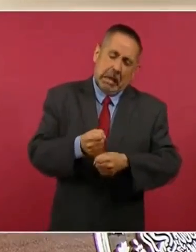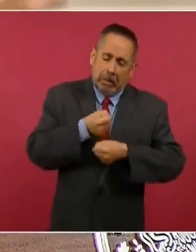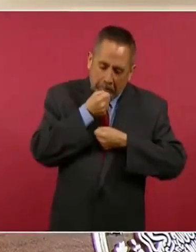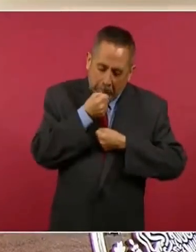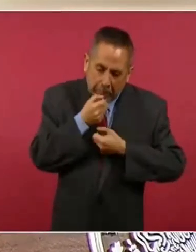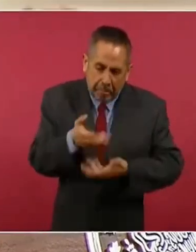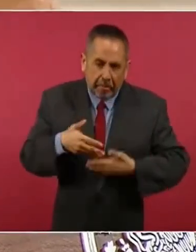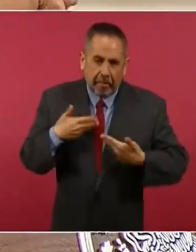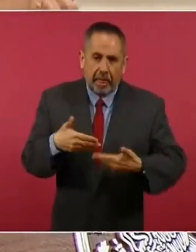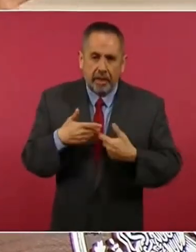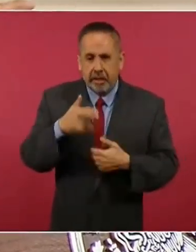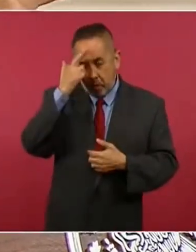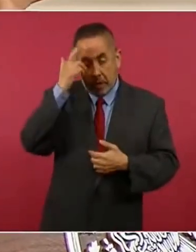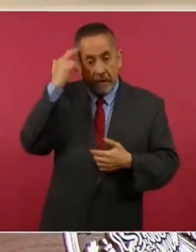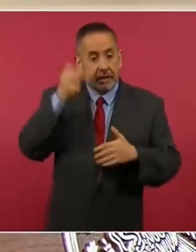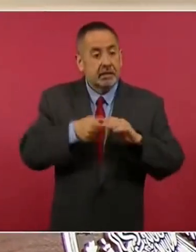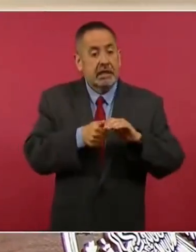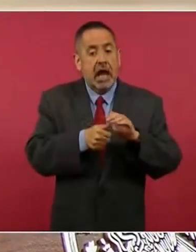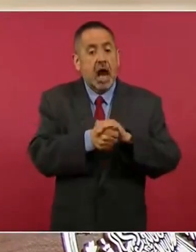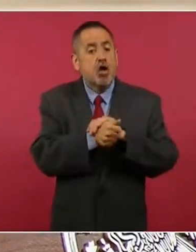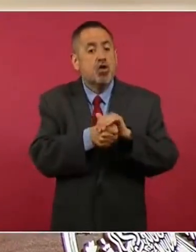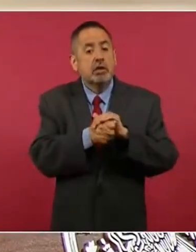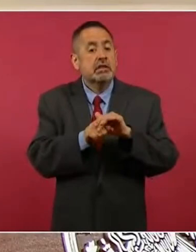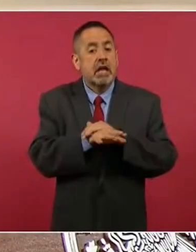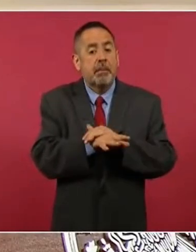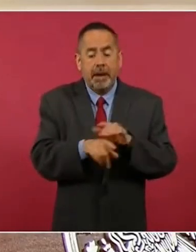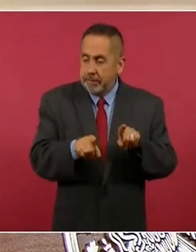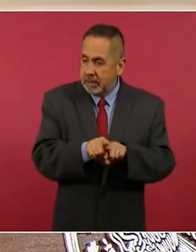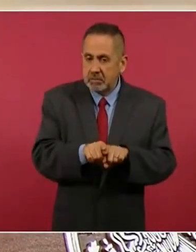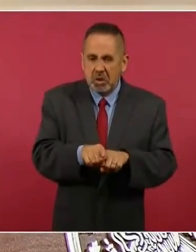¿Cómo fue lo de Ayotzinapa?